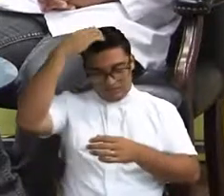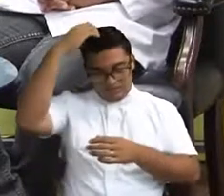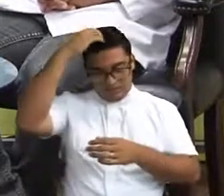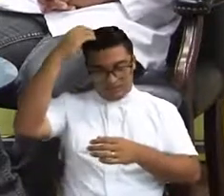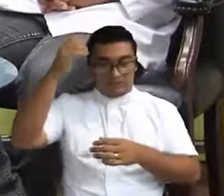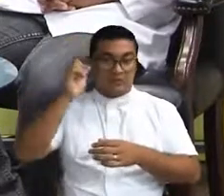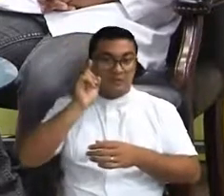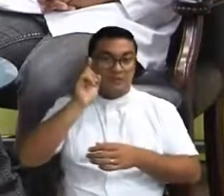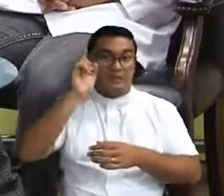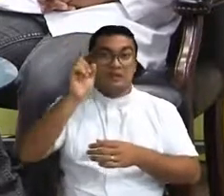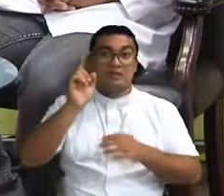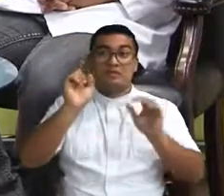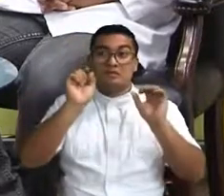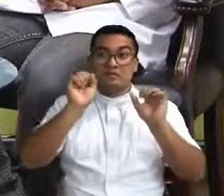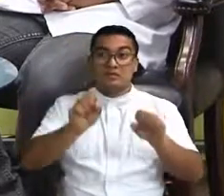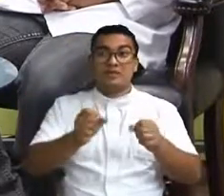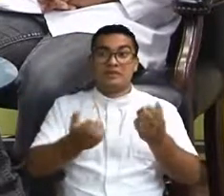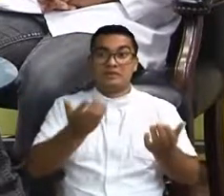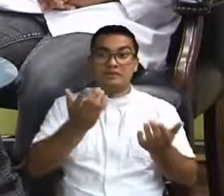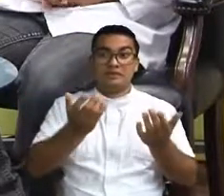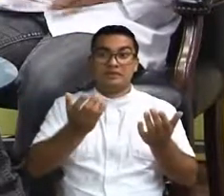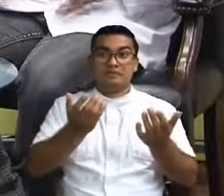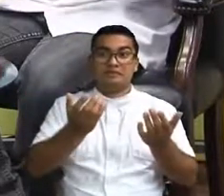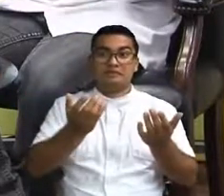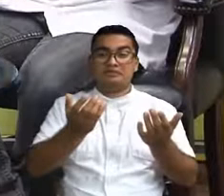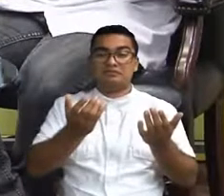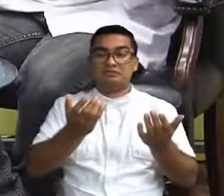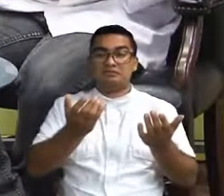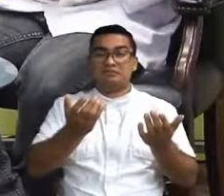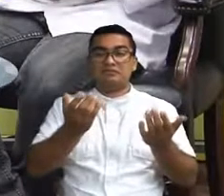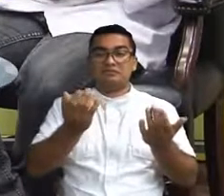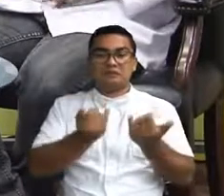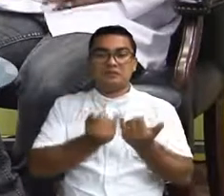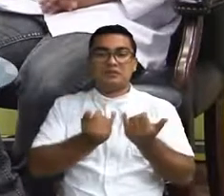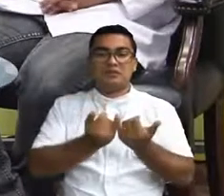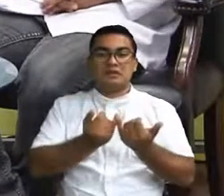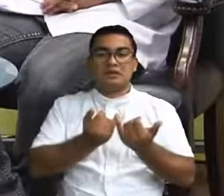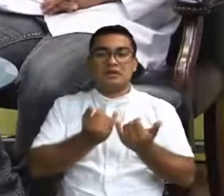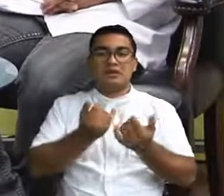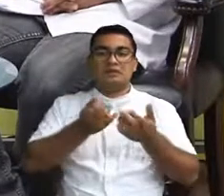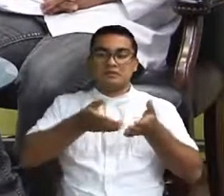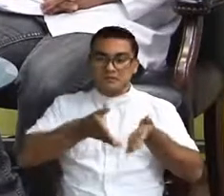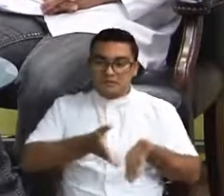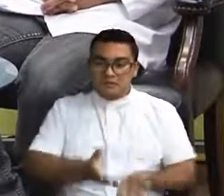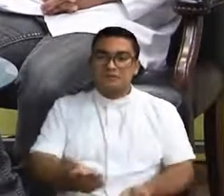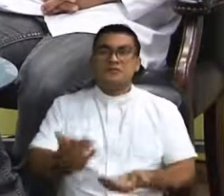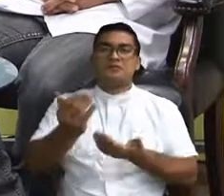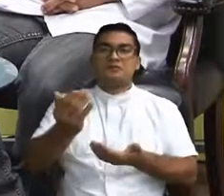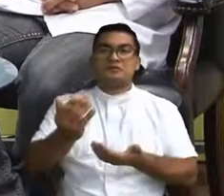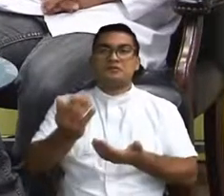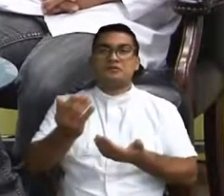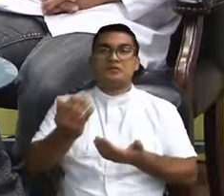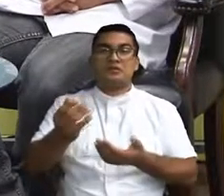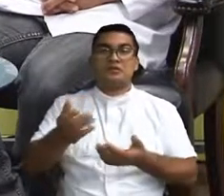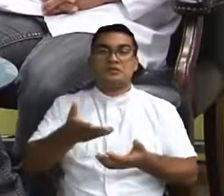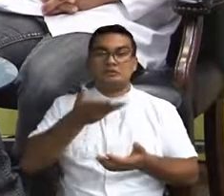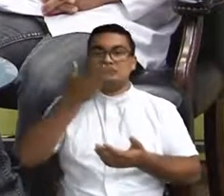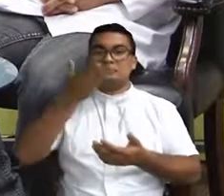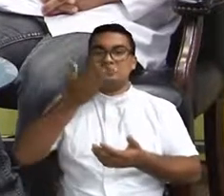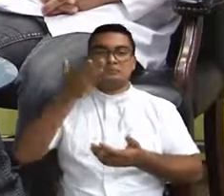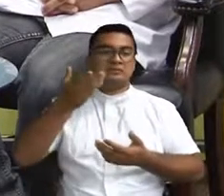o puede ser ya un desarrollo que se vino dando desde la etapa del parto, como la falta de